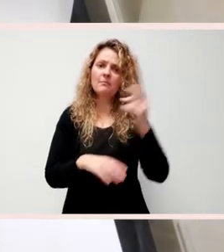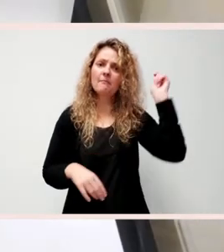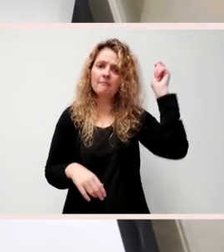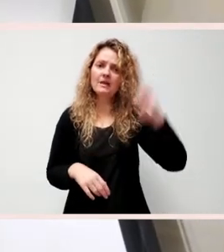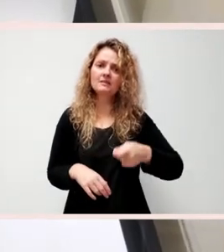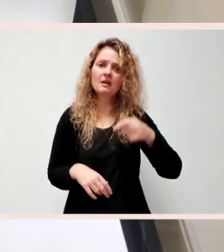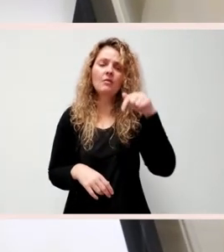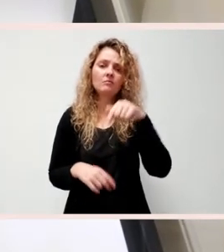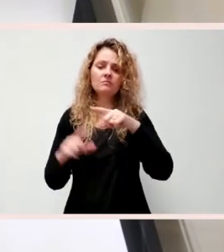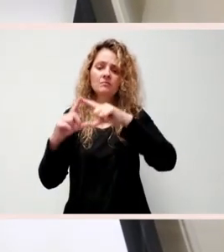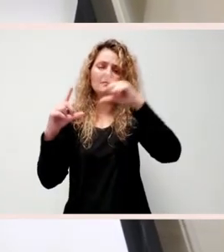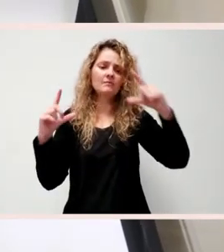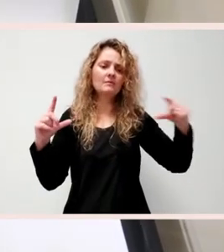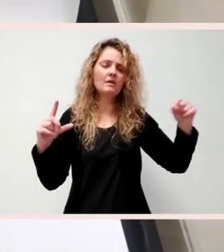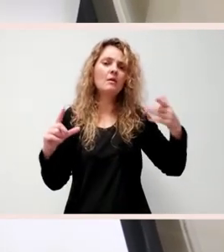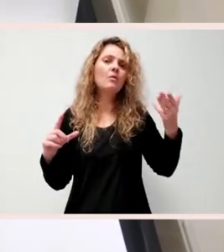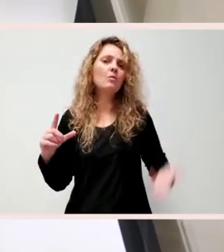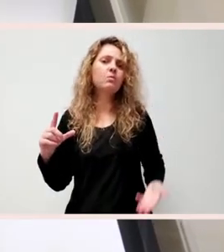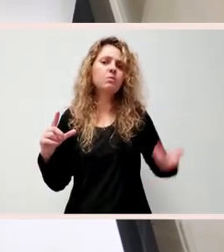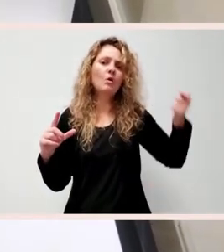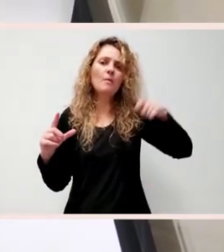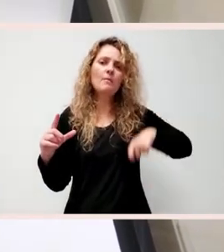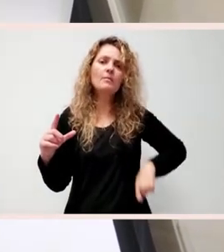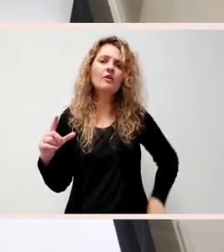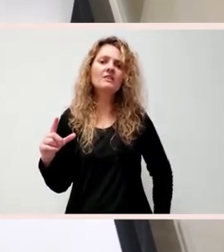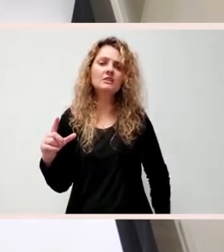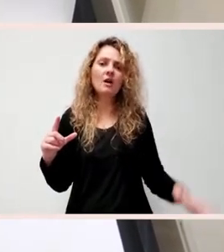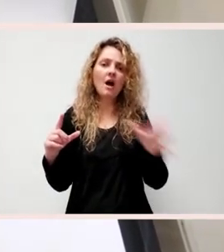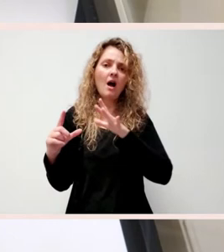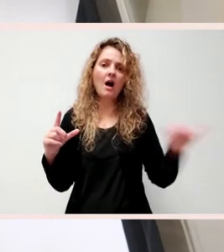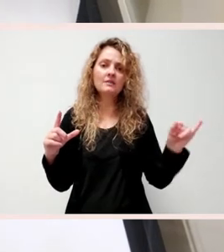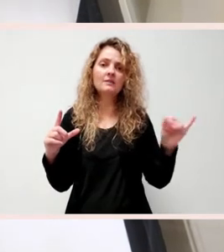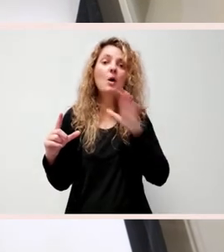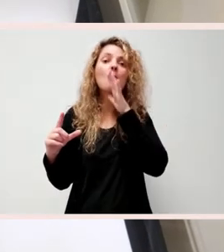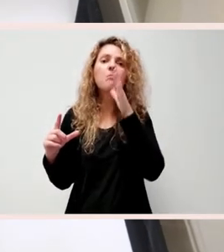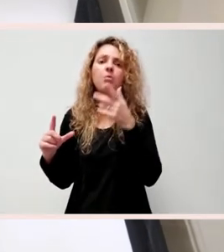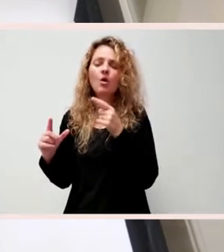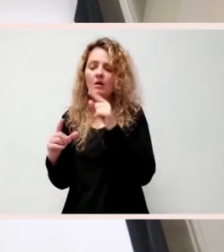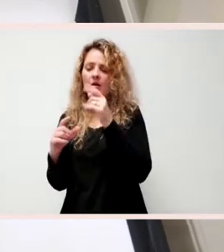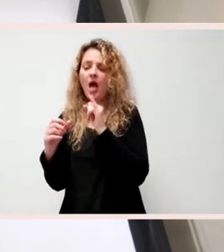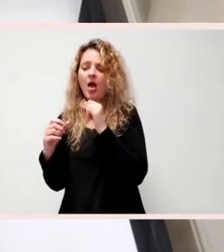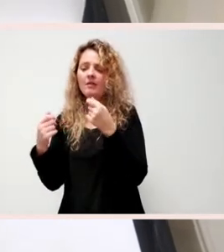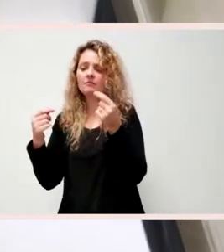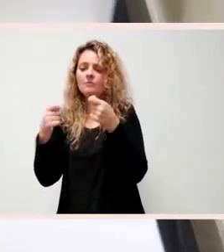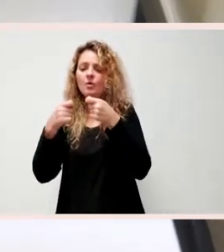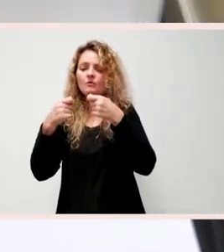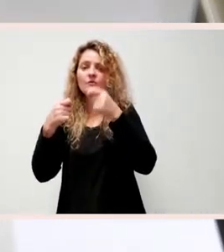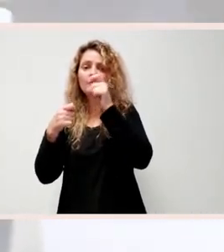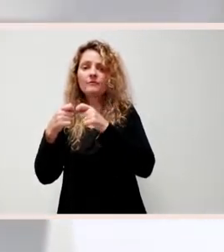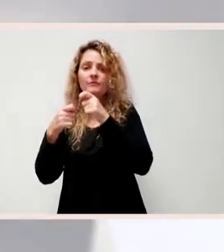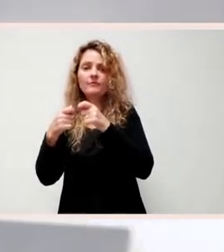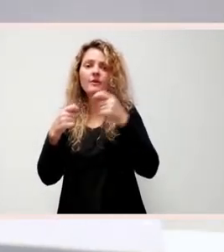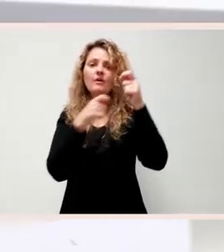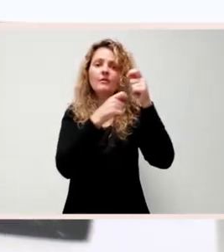falar. O zomorfo de bóvido, o caldeiro e o machado co torques engadido.